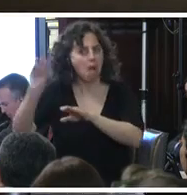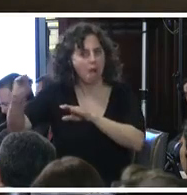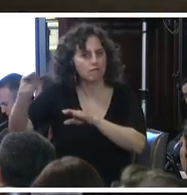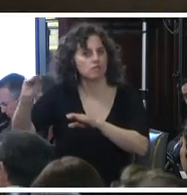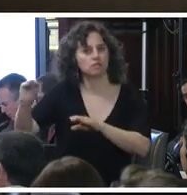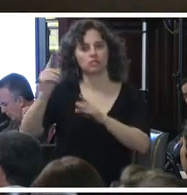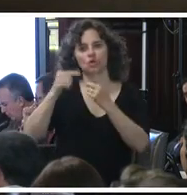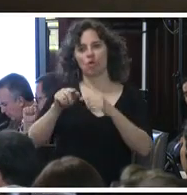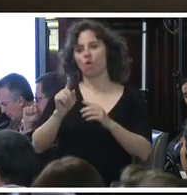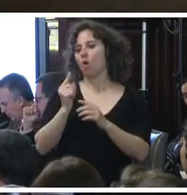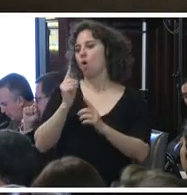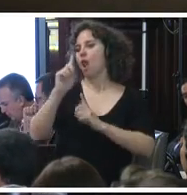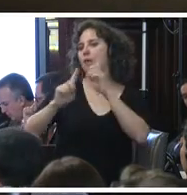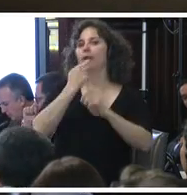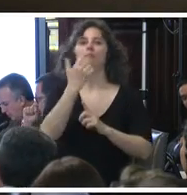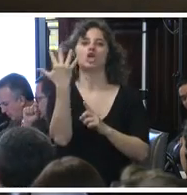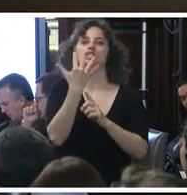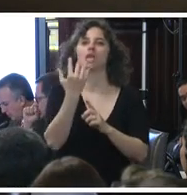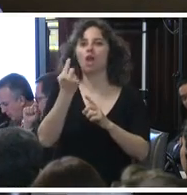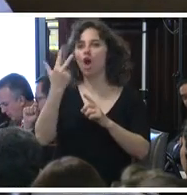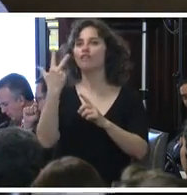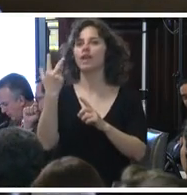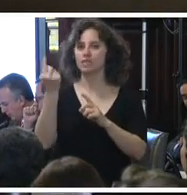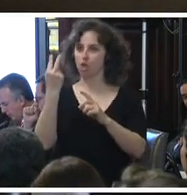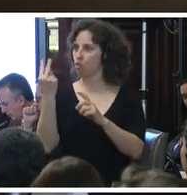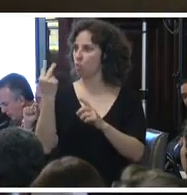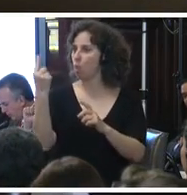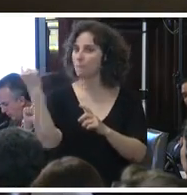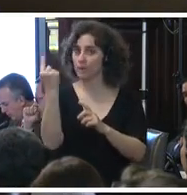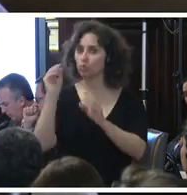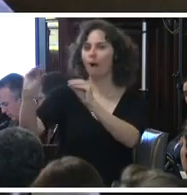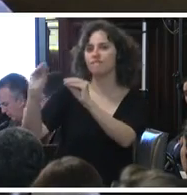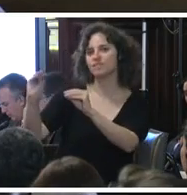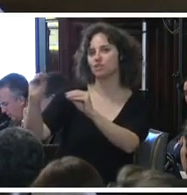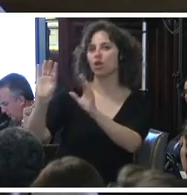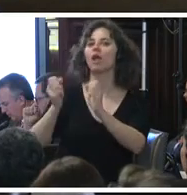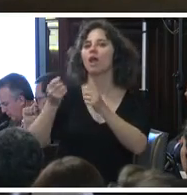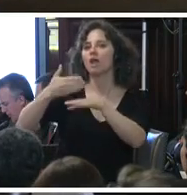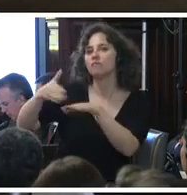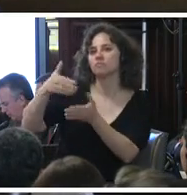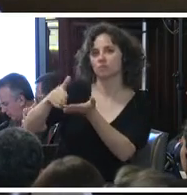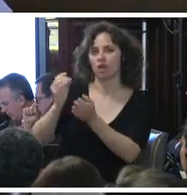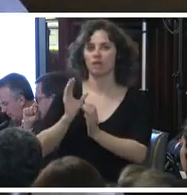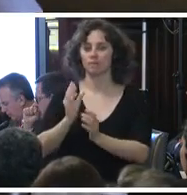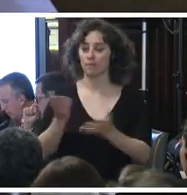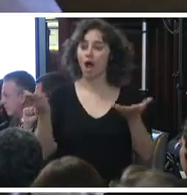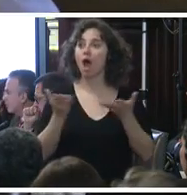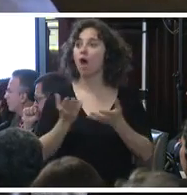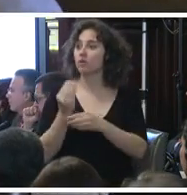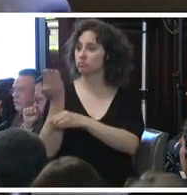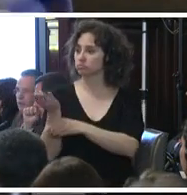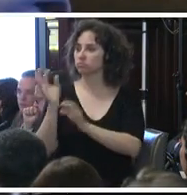five star one minute man with that i've got comments